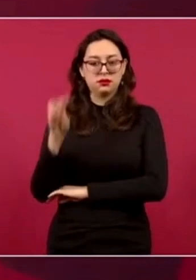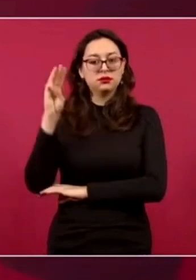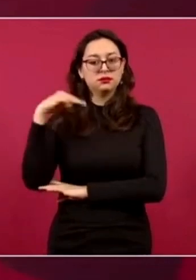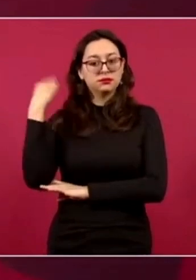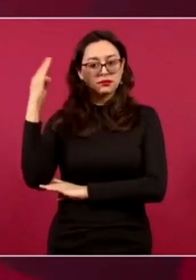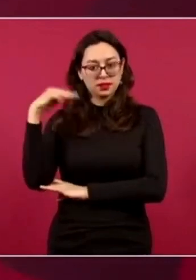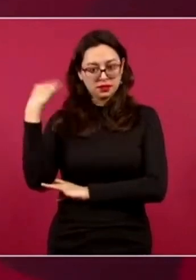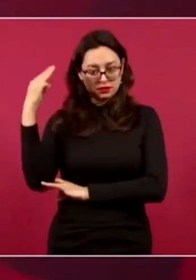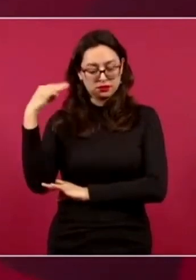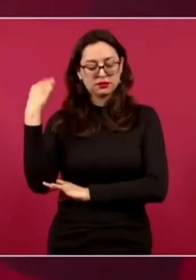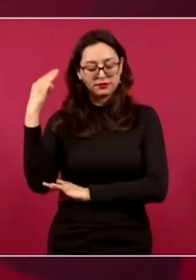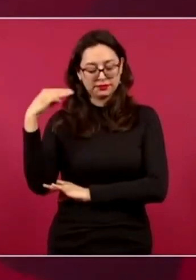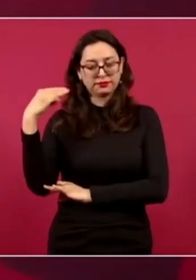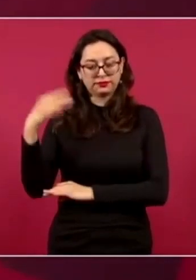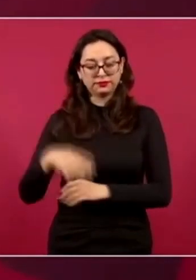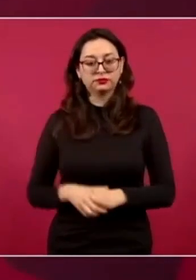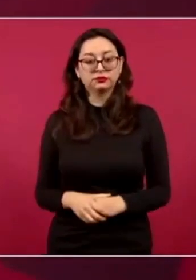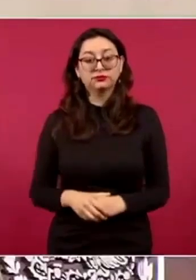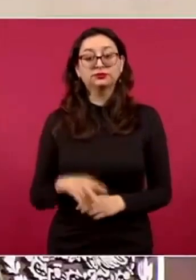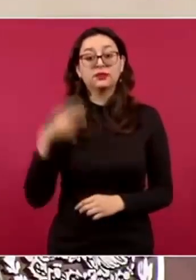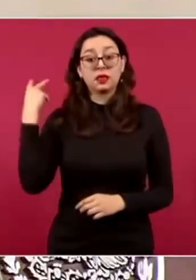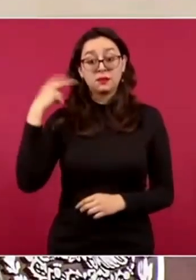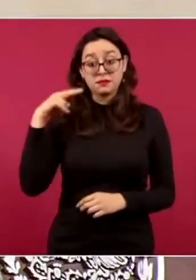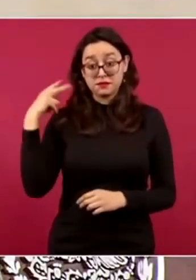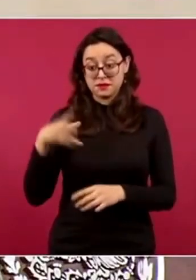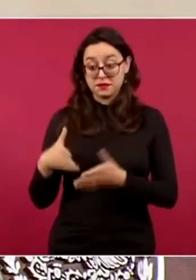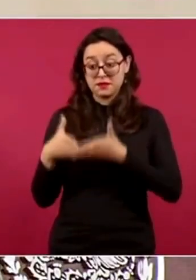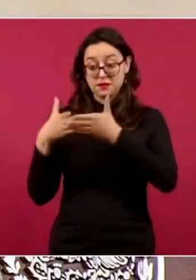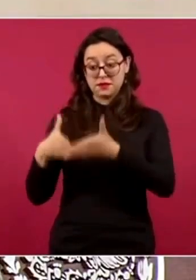tener una reunión en Veracruz, Puerto.